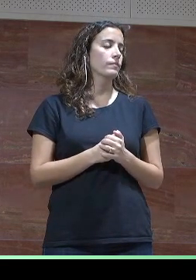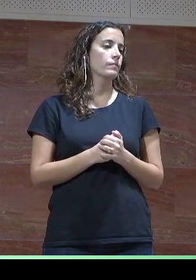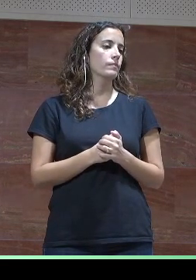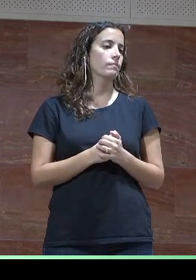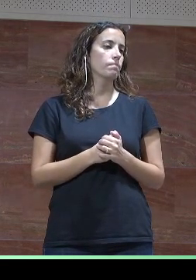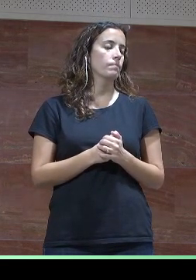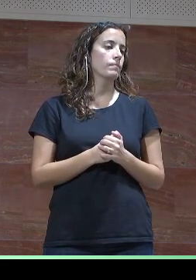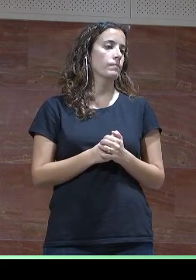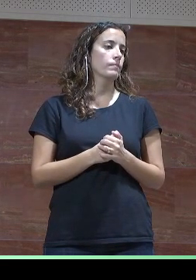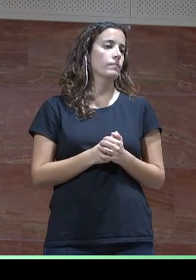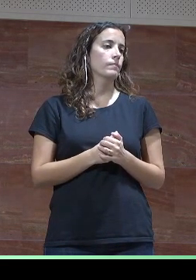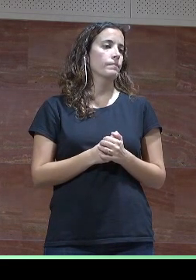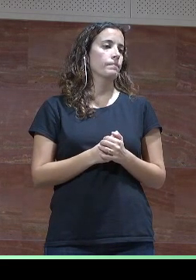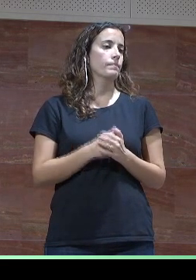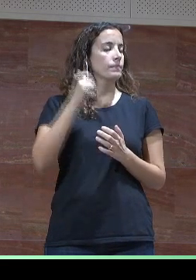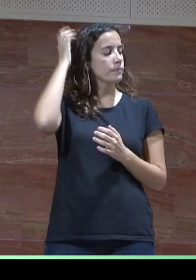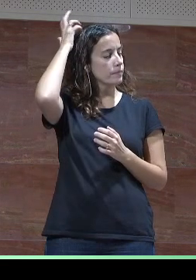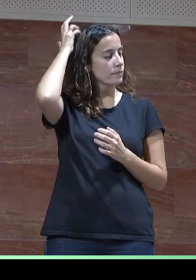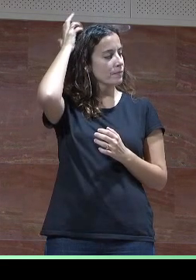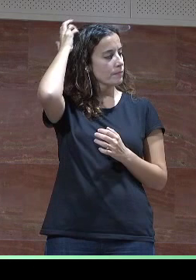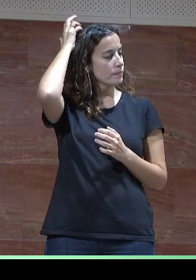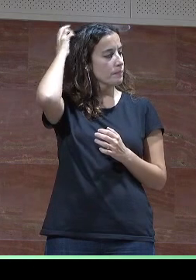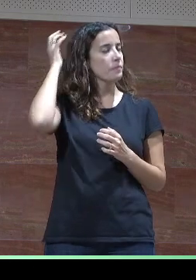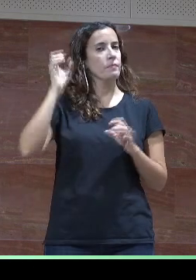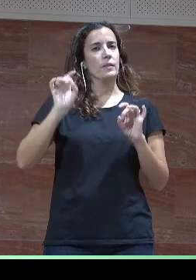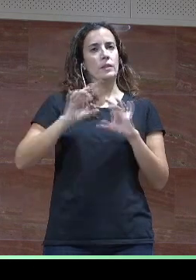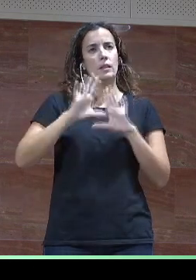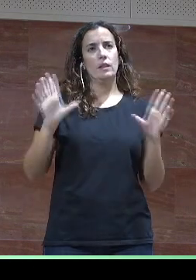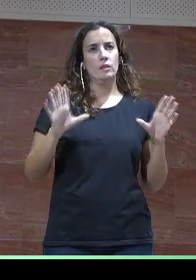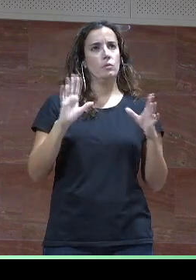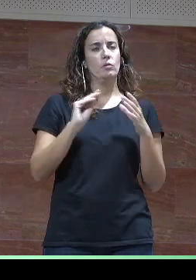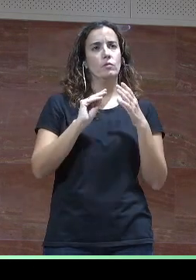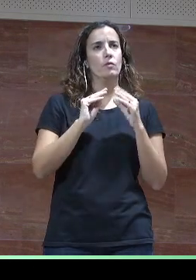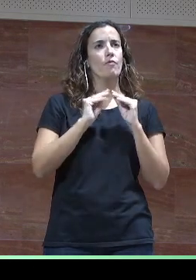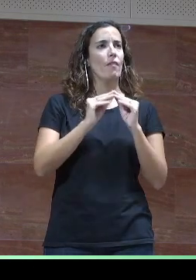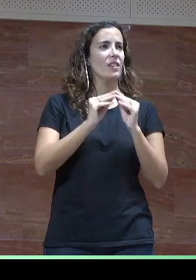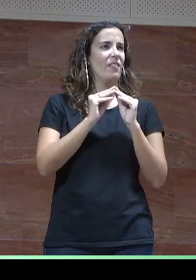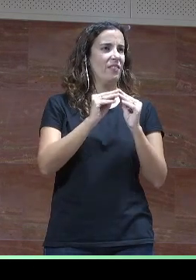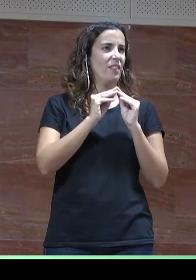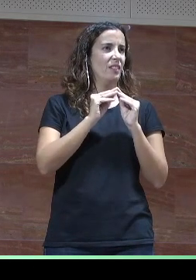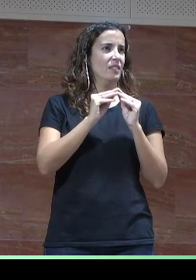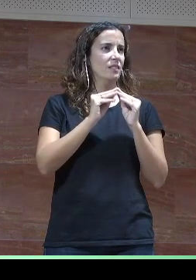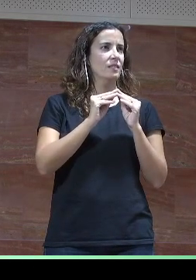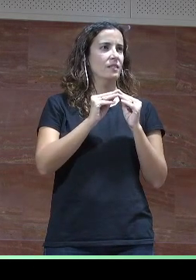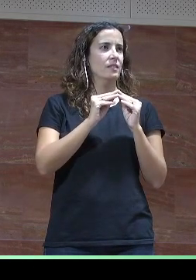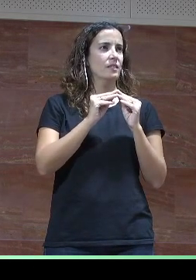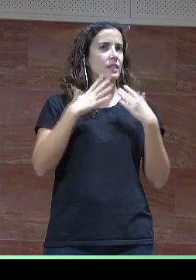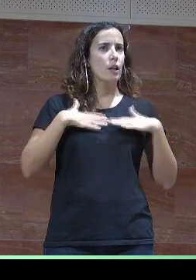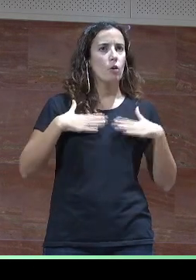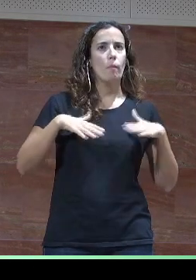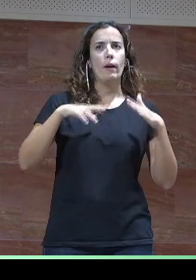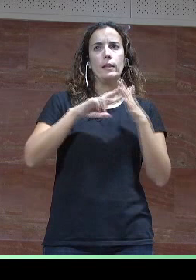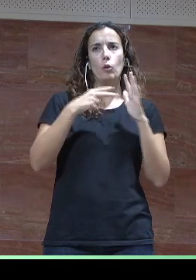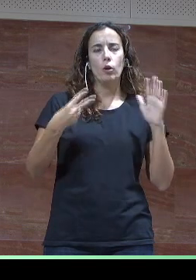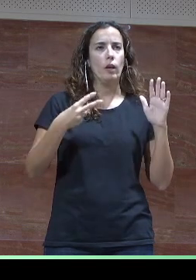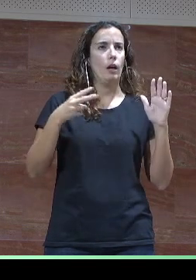No quiero decir, está clarísimo que muchos fabricantes, ahora también fabricantes de ropa o tecnología, lo que sea, se